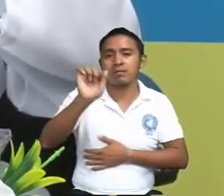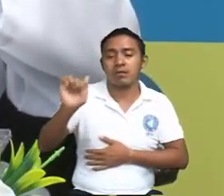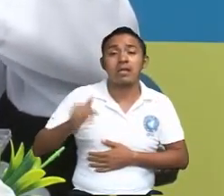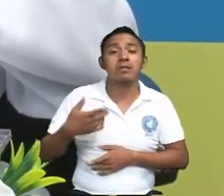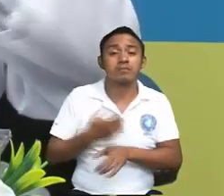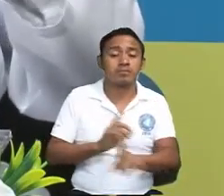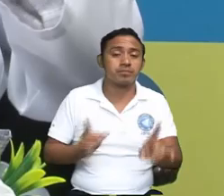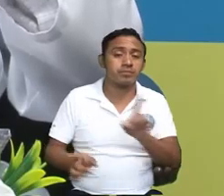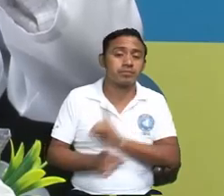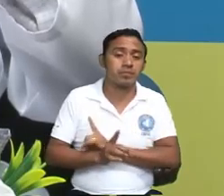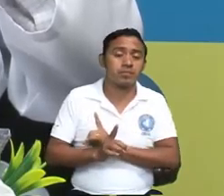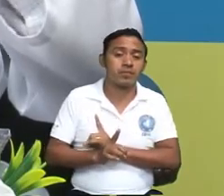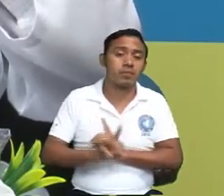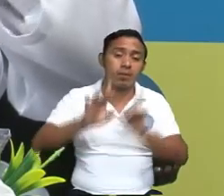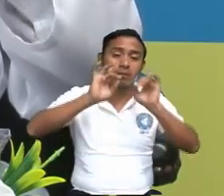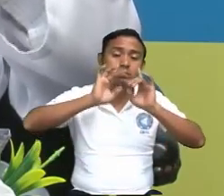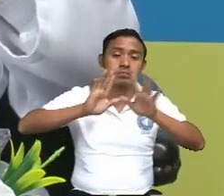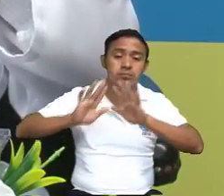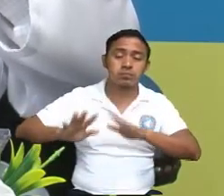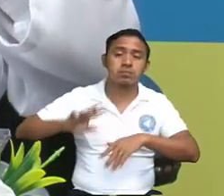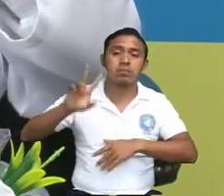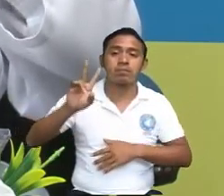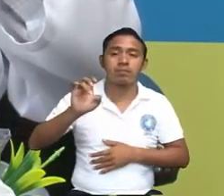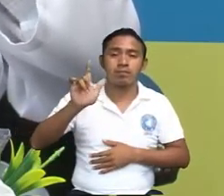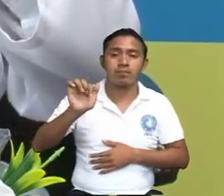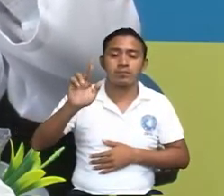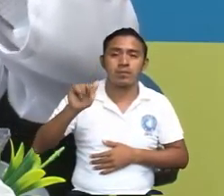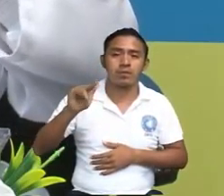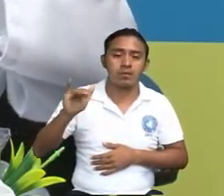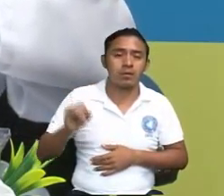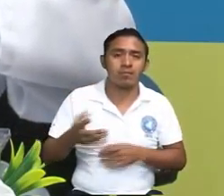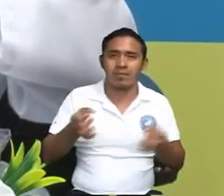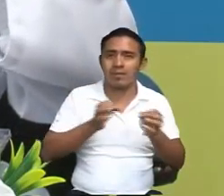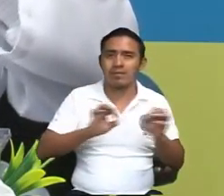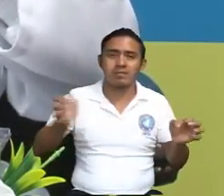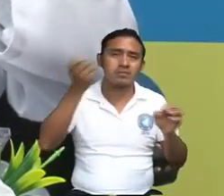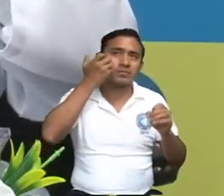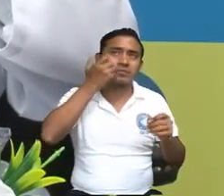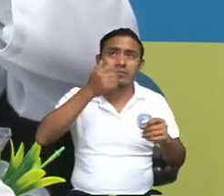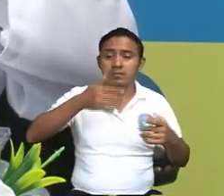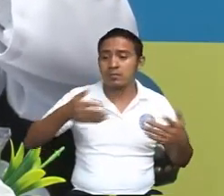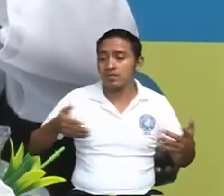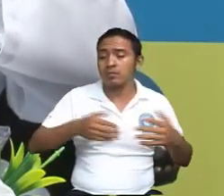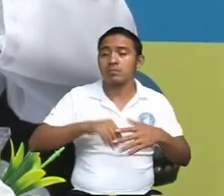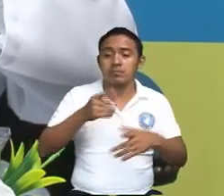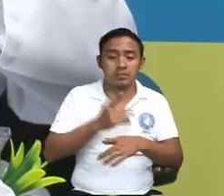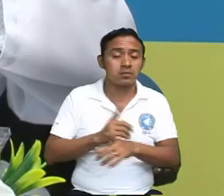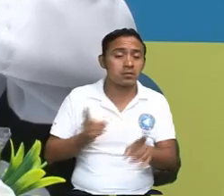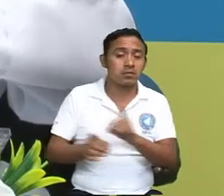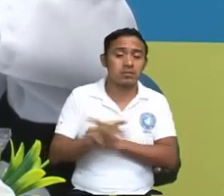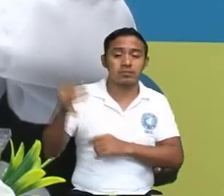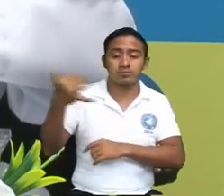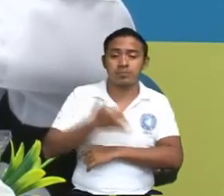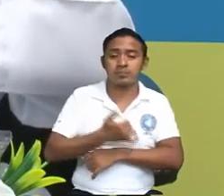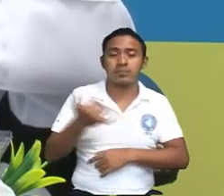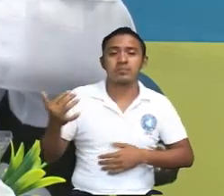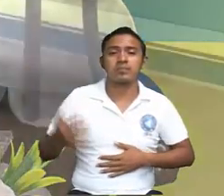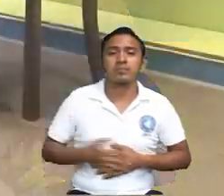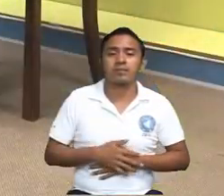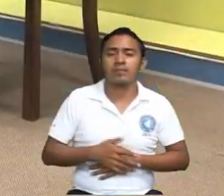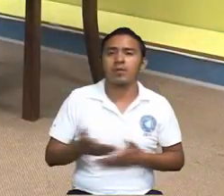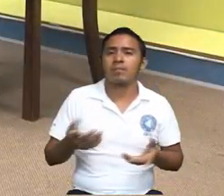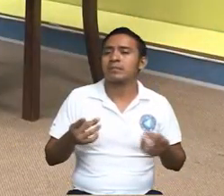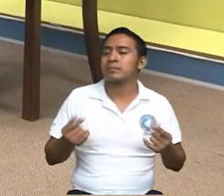con todo el cuidado veterinario, que no padezcan ninguna enfermedad y sobre todo que estén vacunados contra la rabia. ¿Cómo tiene que